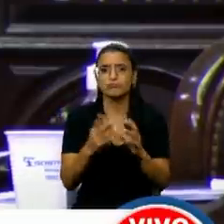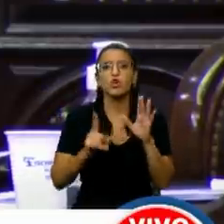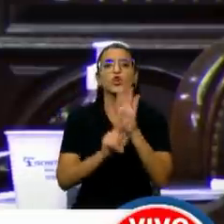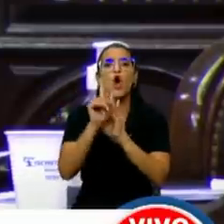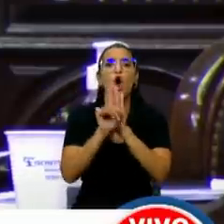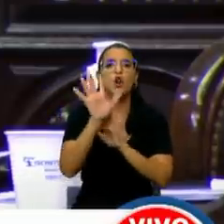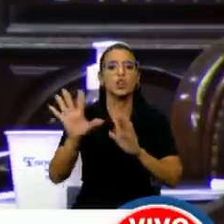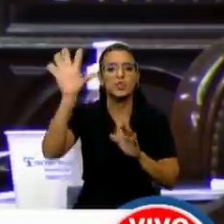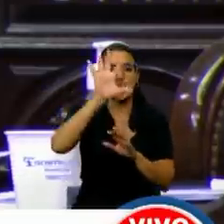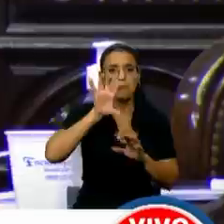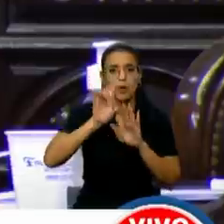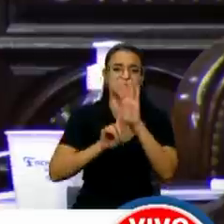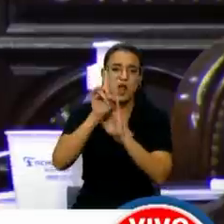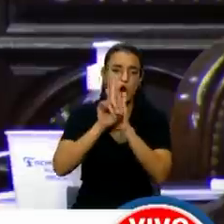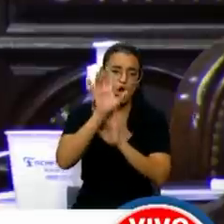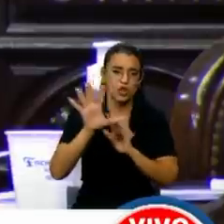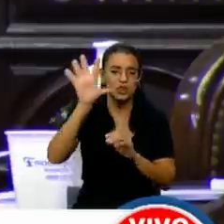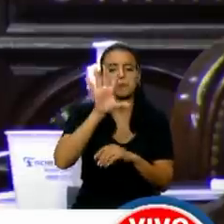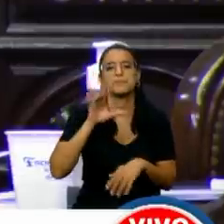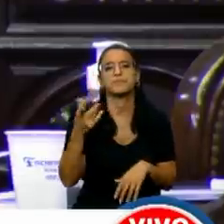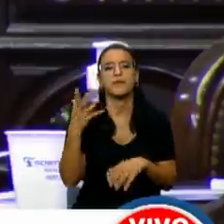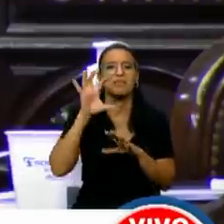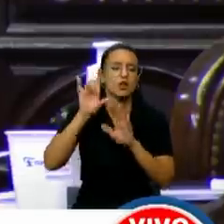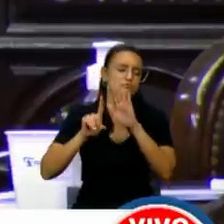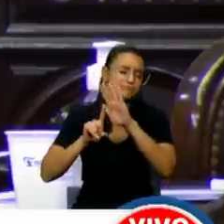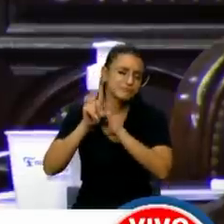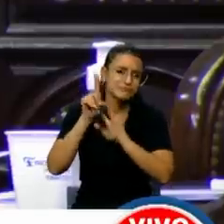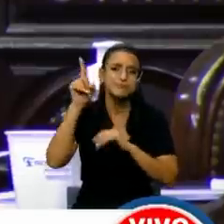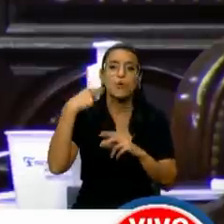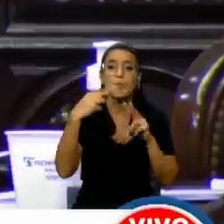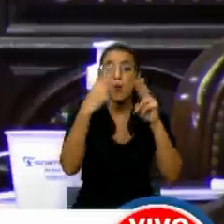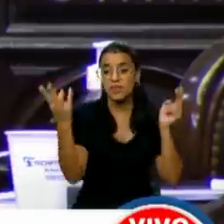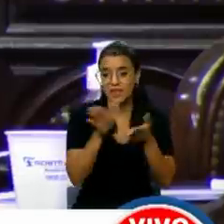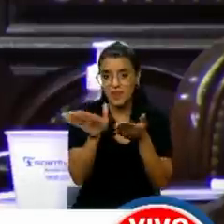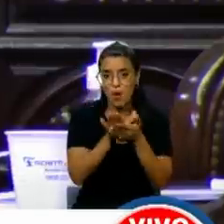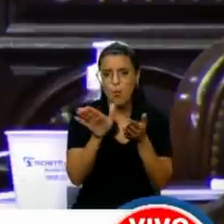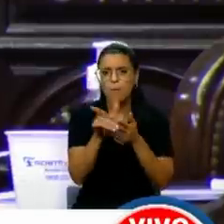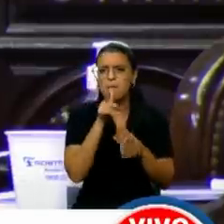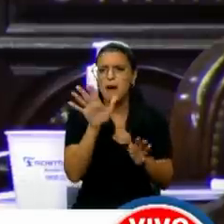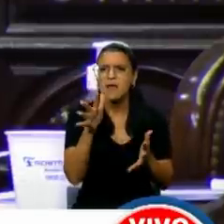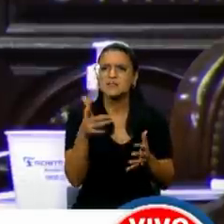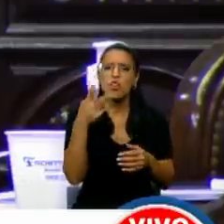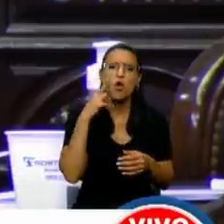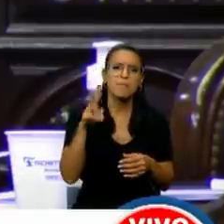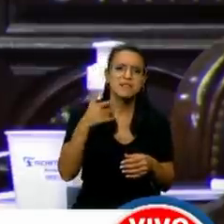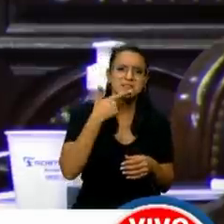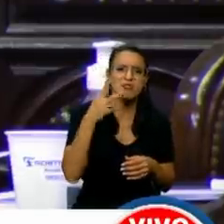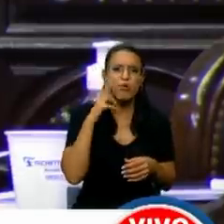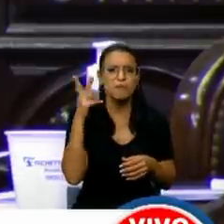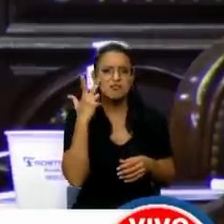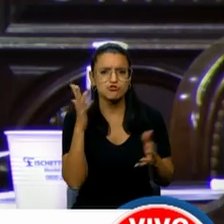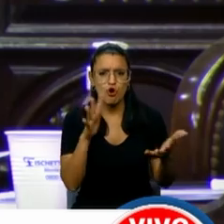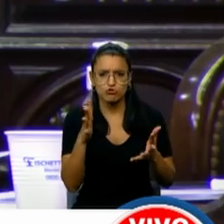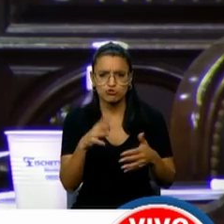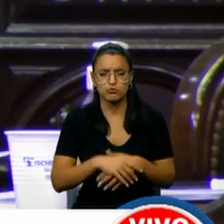norte de la provincia en el interior del interior ese puente se inauguró me parece 2017 2018